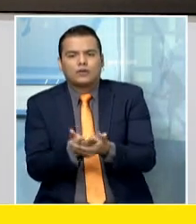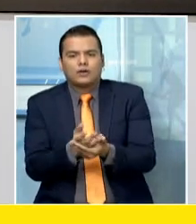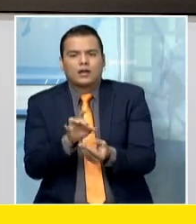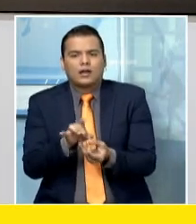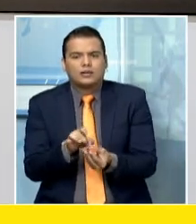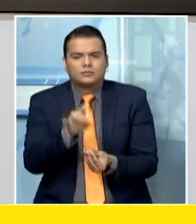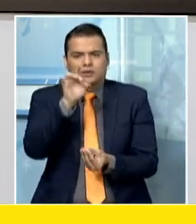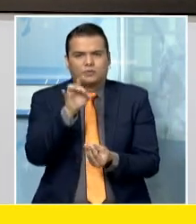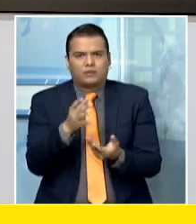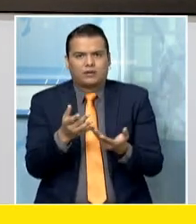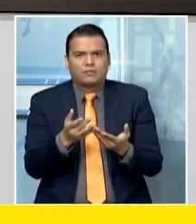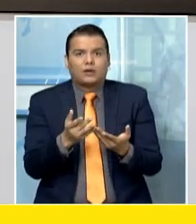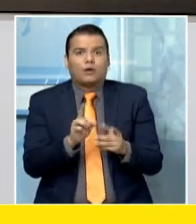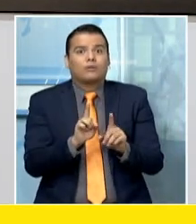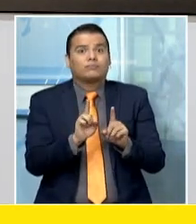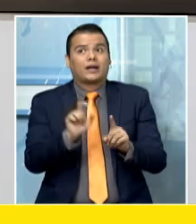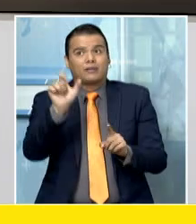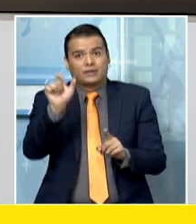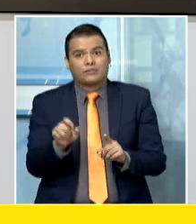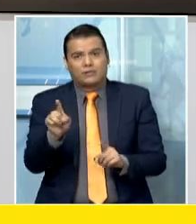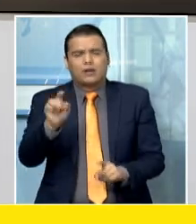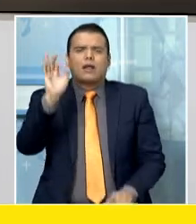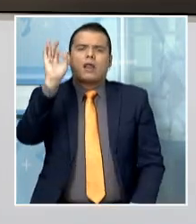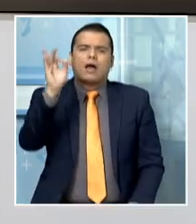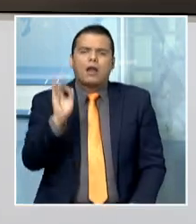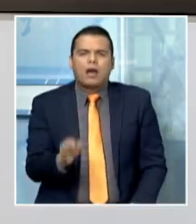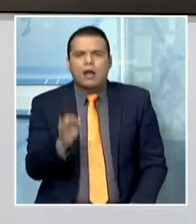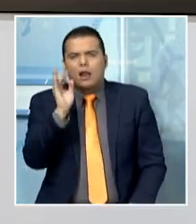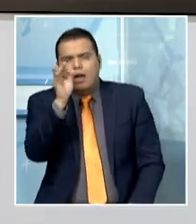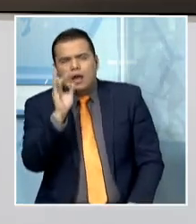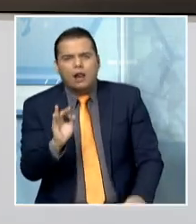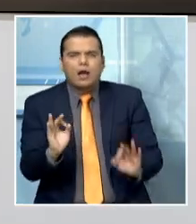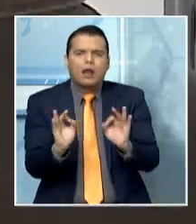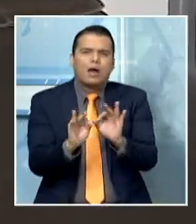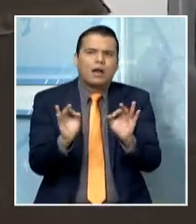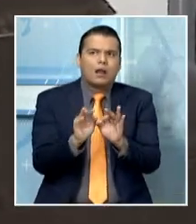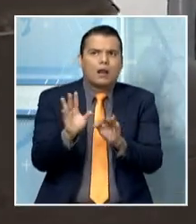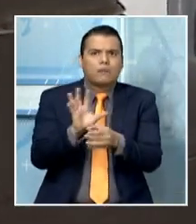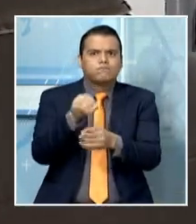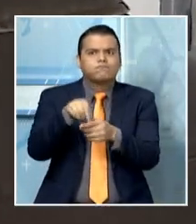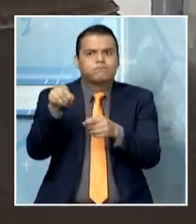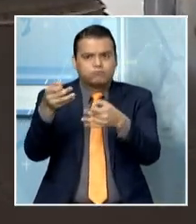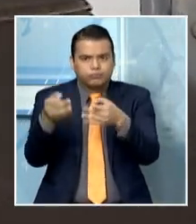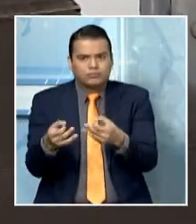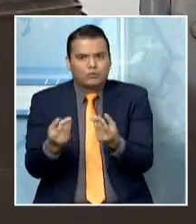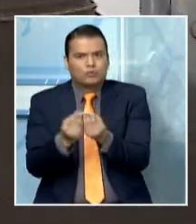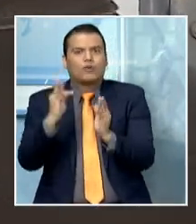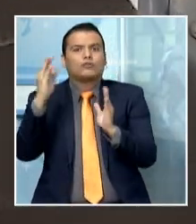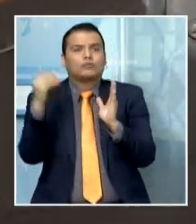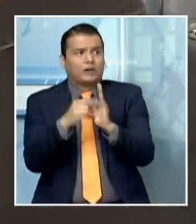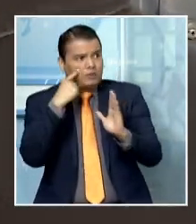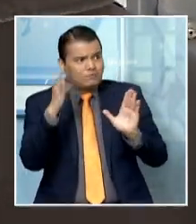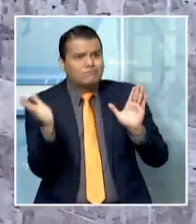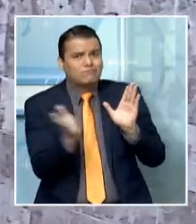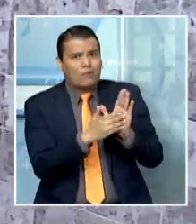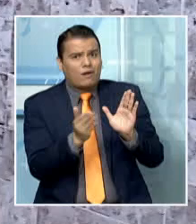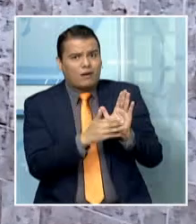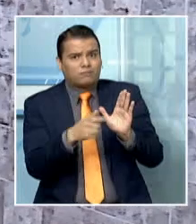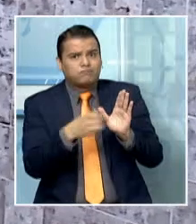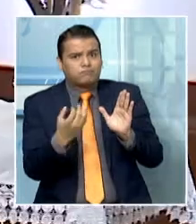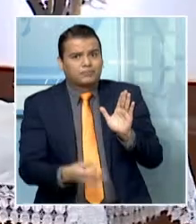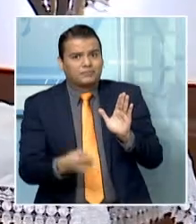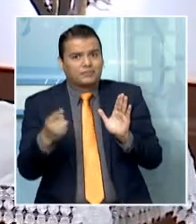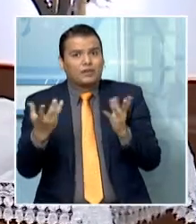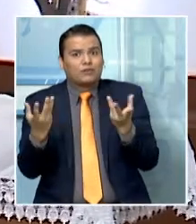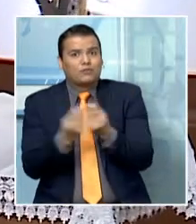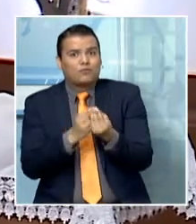nosotros tenemos los vídeos las fotos del cura realizando misas católicas y lo mismo con la capilla los demandantes lograron comprobar ante el juzgado la estrecha relación